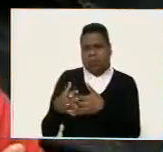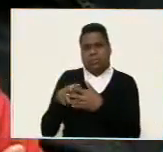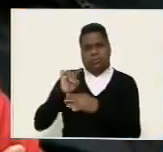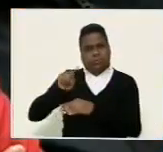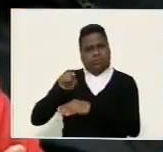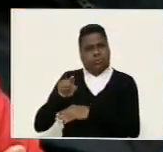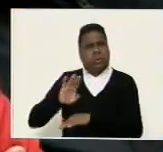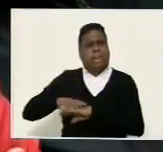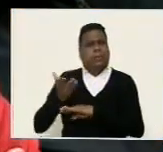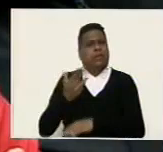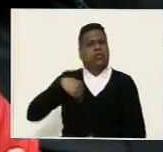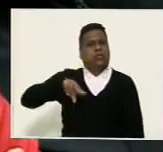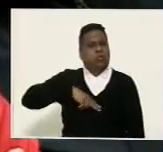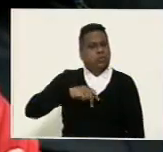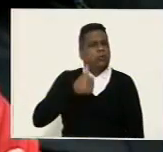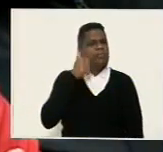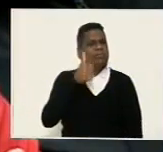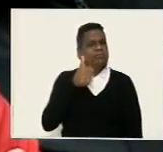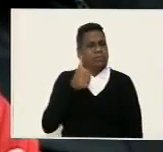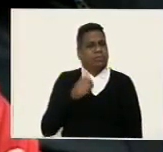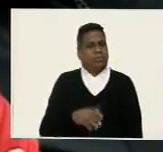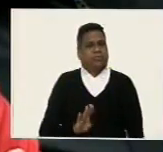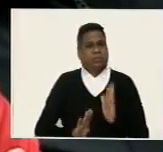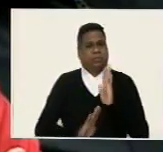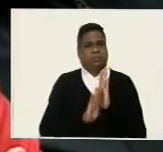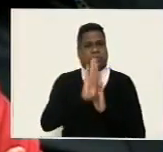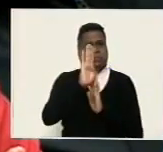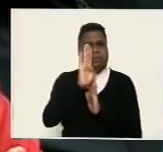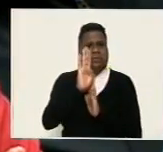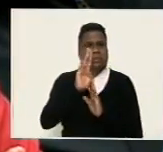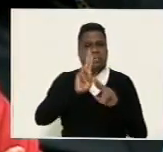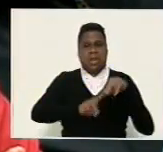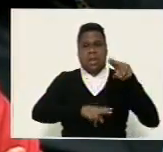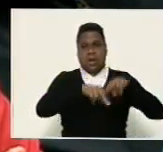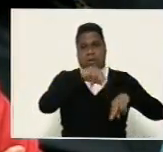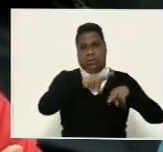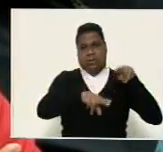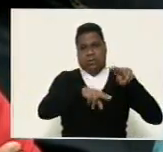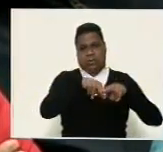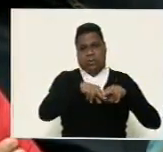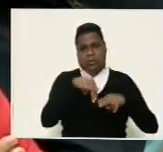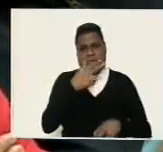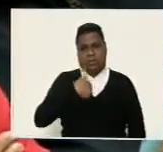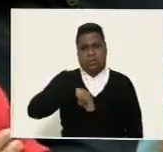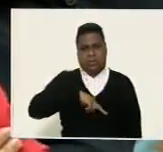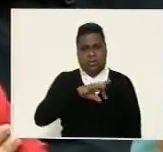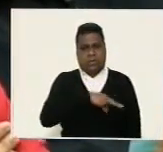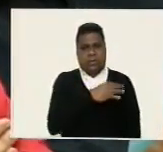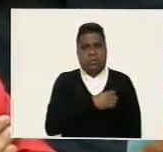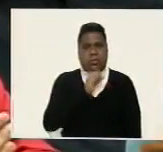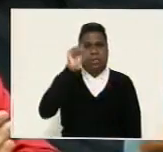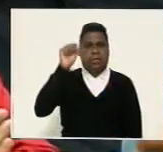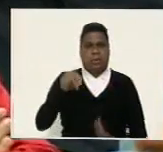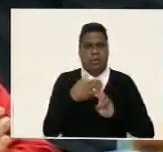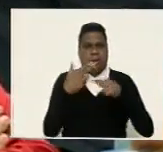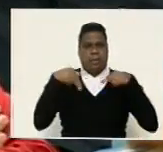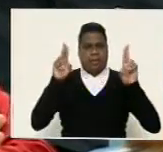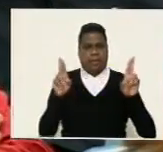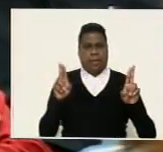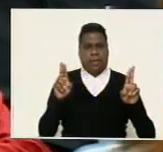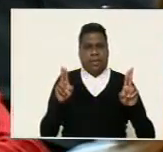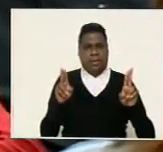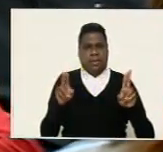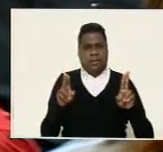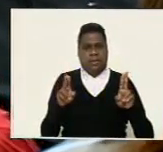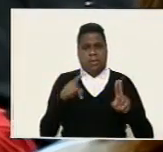soberanos y seguiremos avanzando en la construcción de nuestro socialismo en paz. Y nuestro